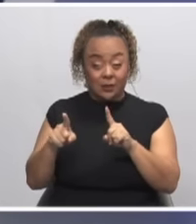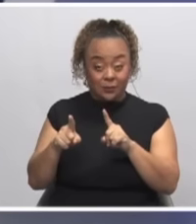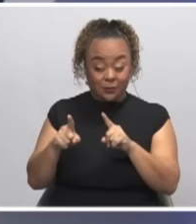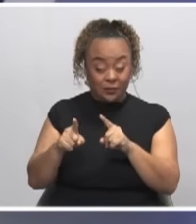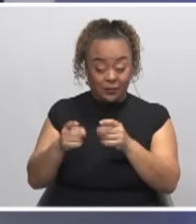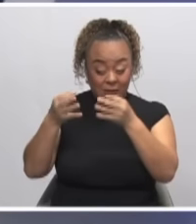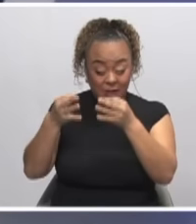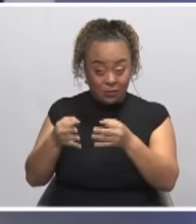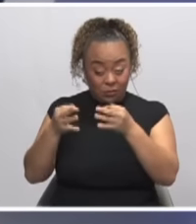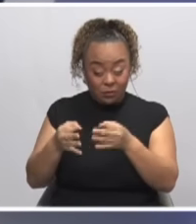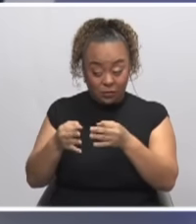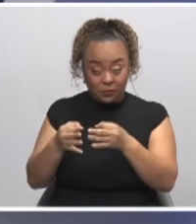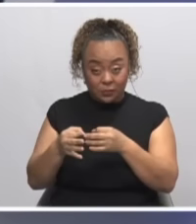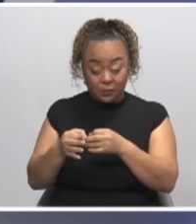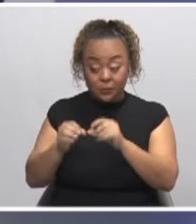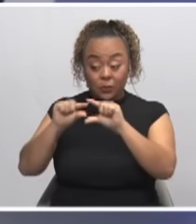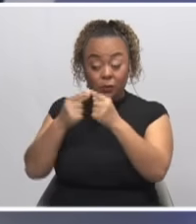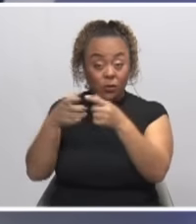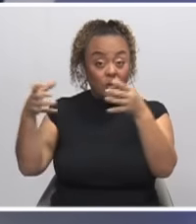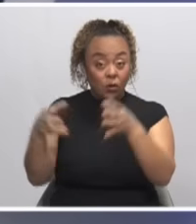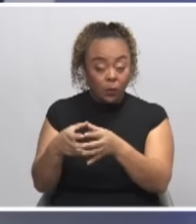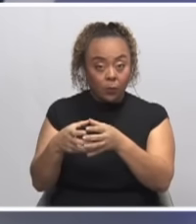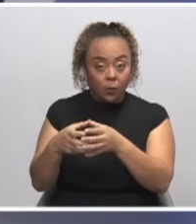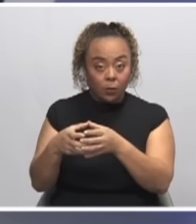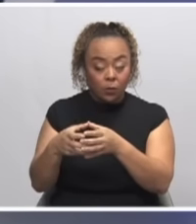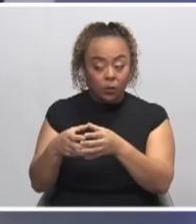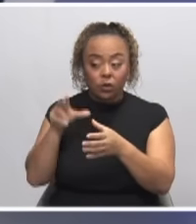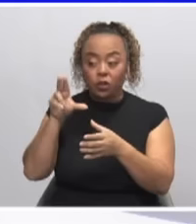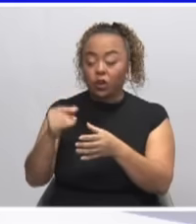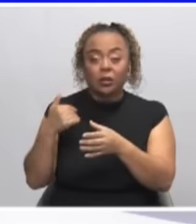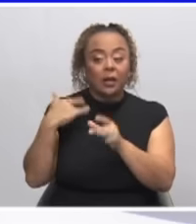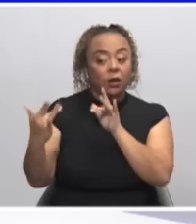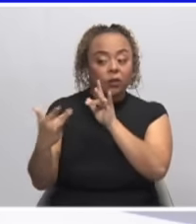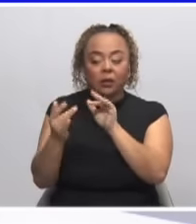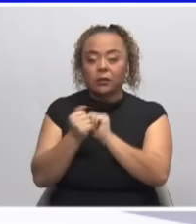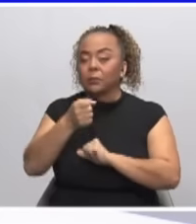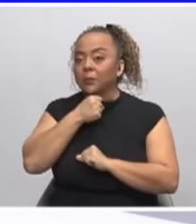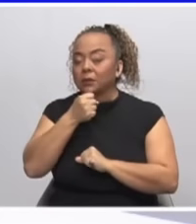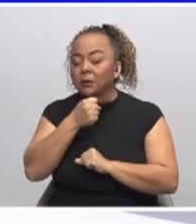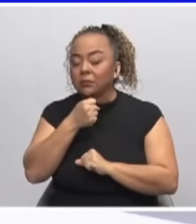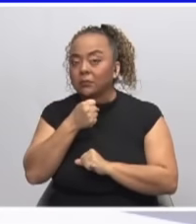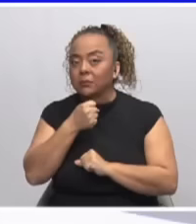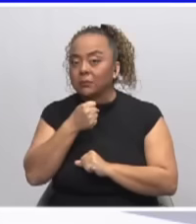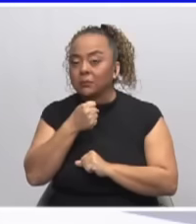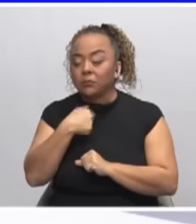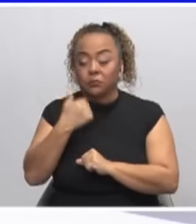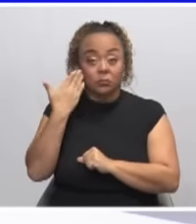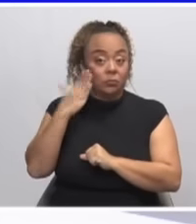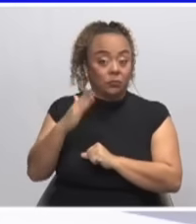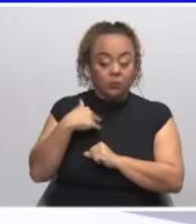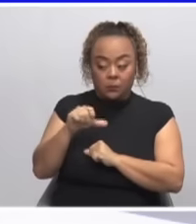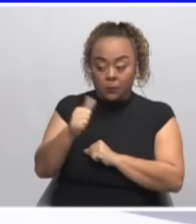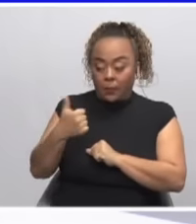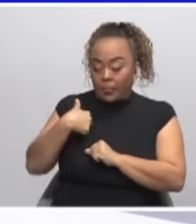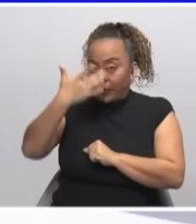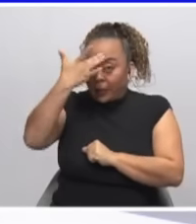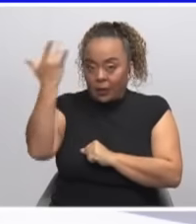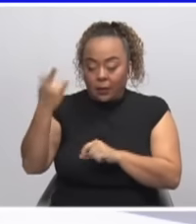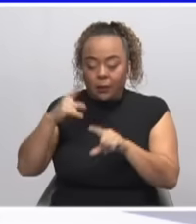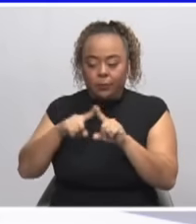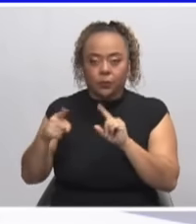sea una decisión de decir el grupo no va a tener contacto con la prensa yo no sé si si hubo otro y y se me está